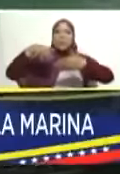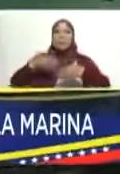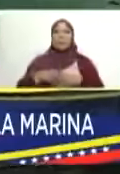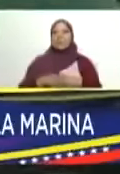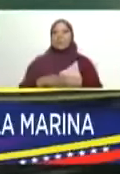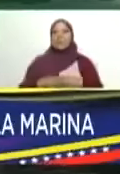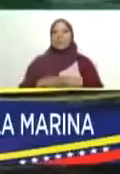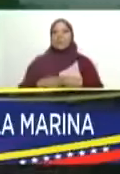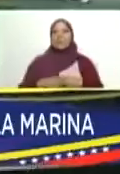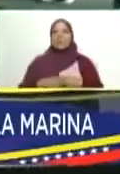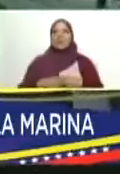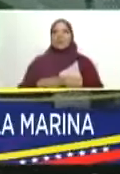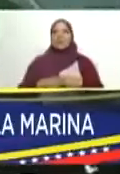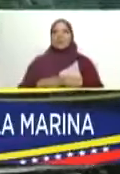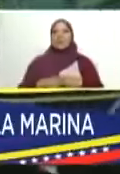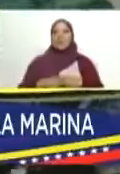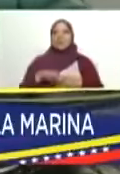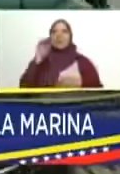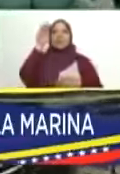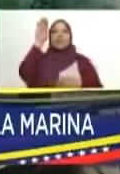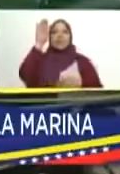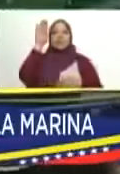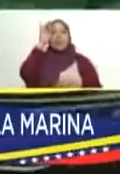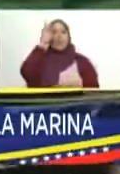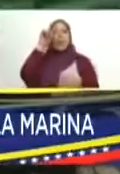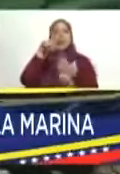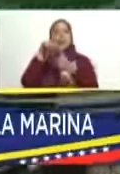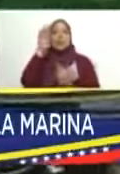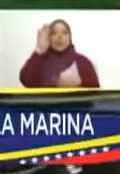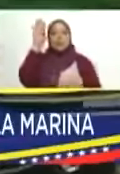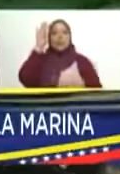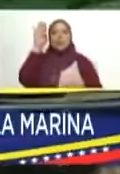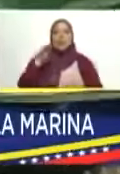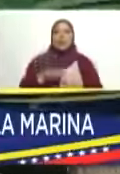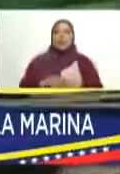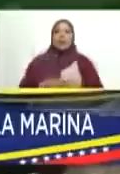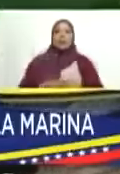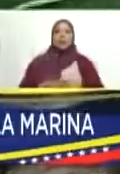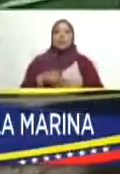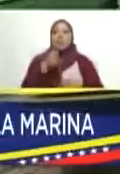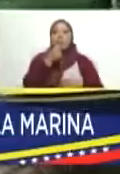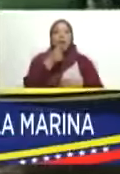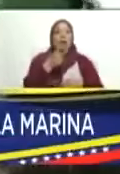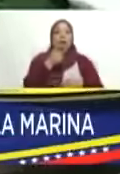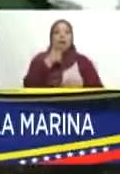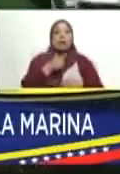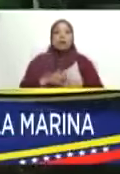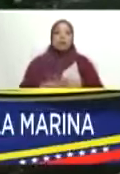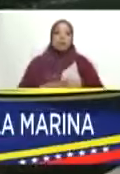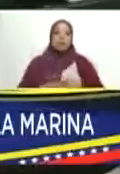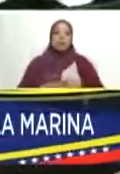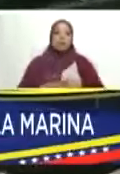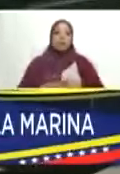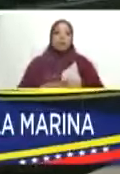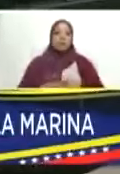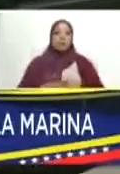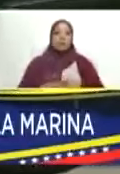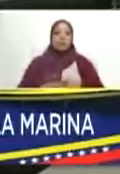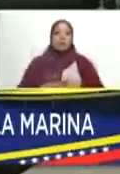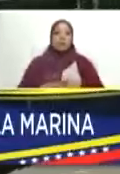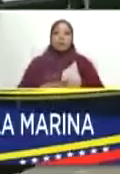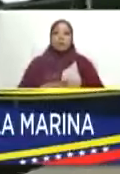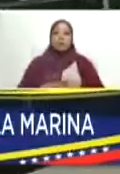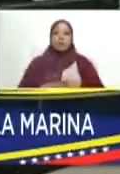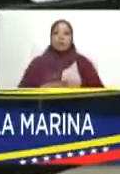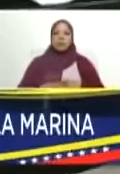En H de hacia adelante. Bueno, mira, aquí hay unos vecinos, ¿vale? ¿Ah? De La Guaira. ¿Esa gente